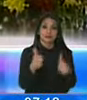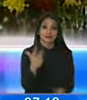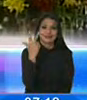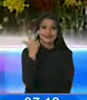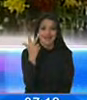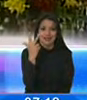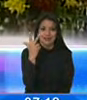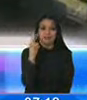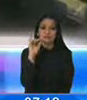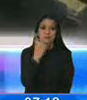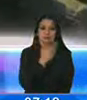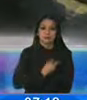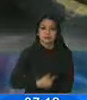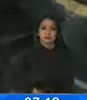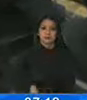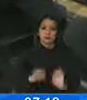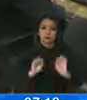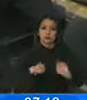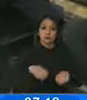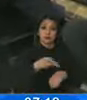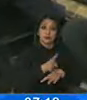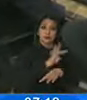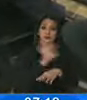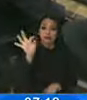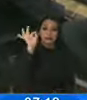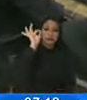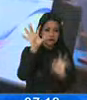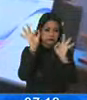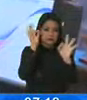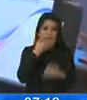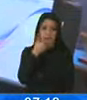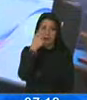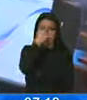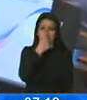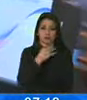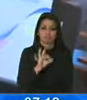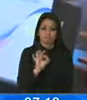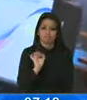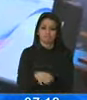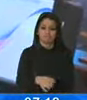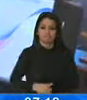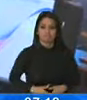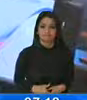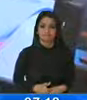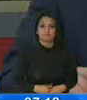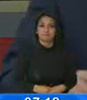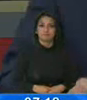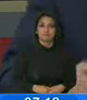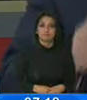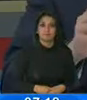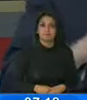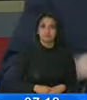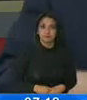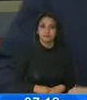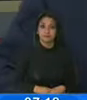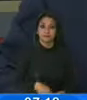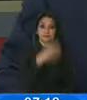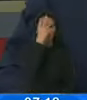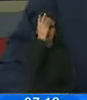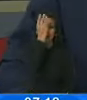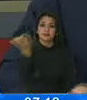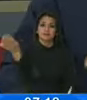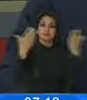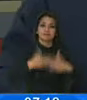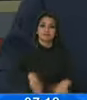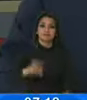a vicepresidente para que la Asamblea elija al más idóneo. Informó Marcela Maquilón. Jorge Glass dejó de